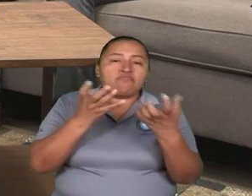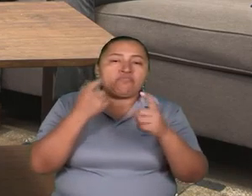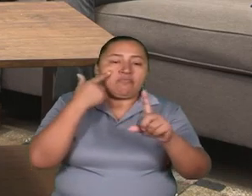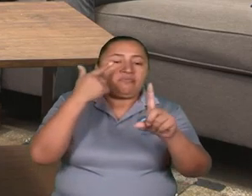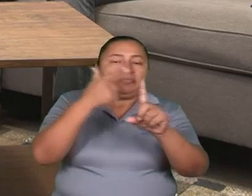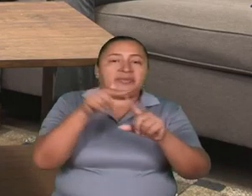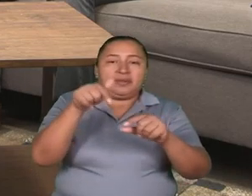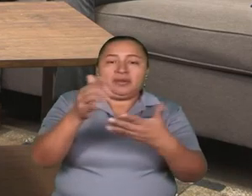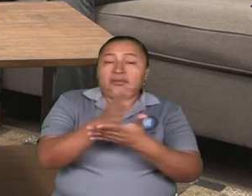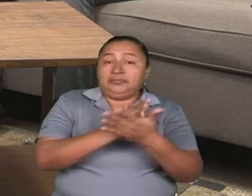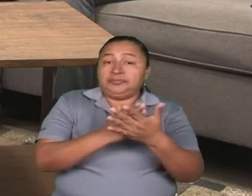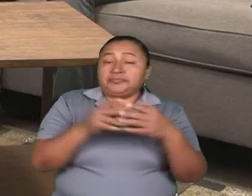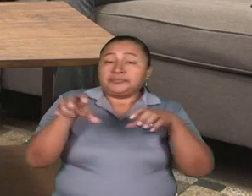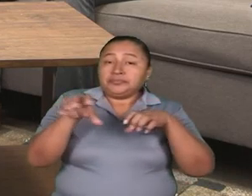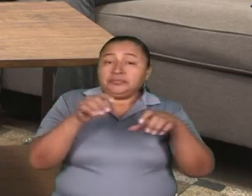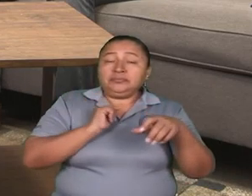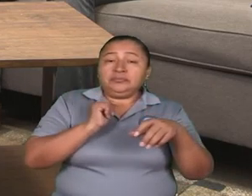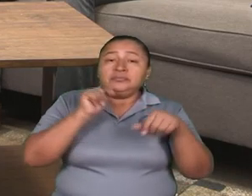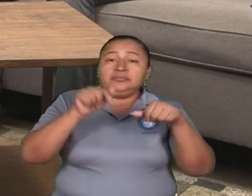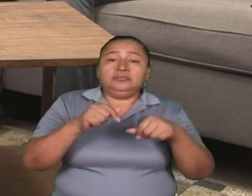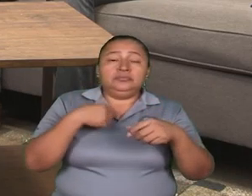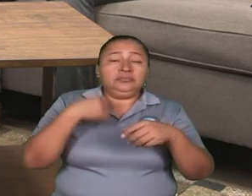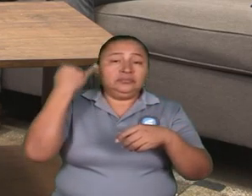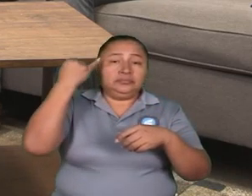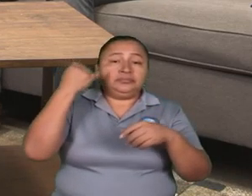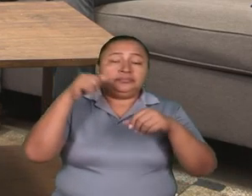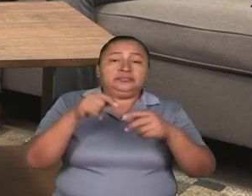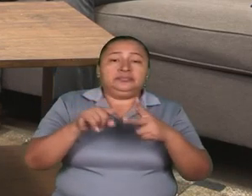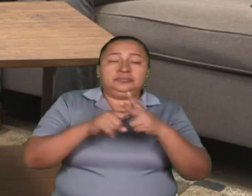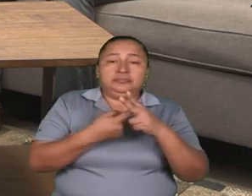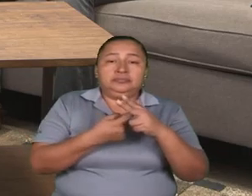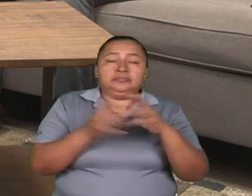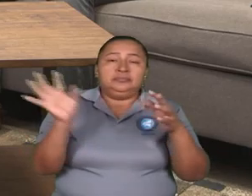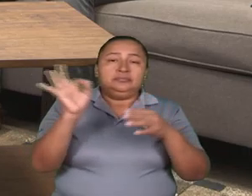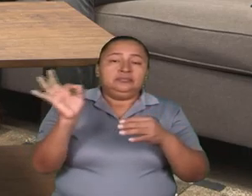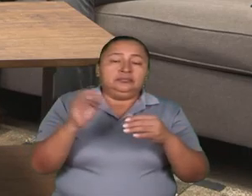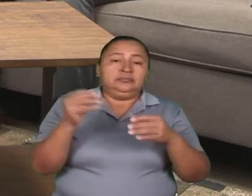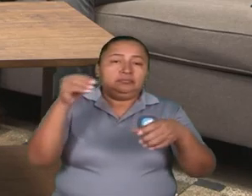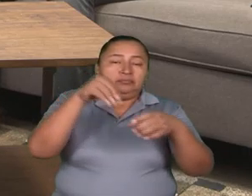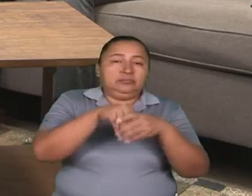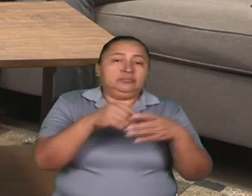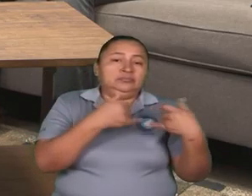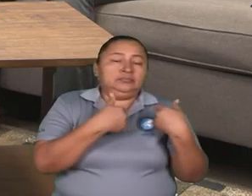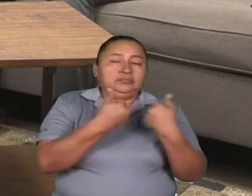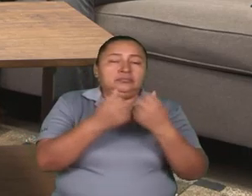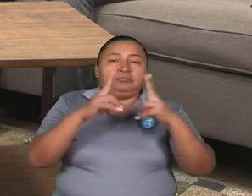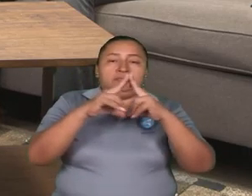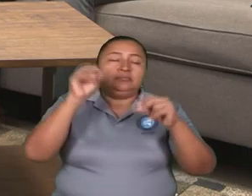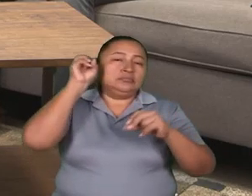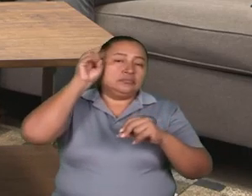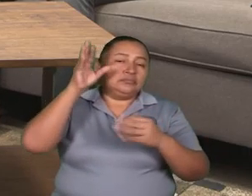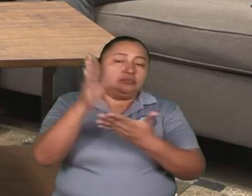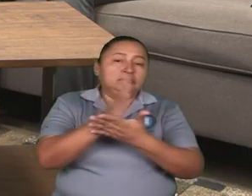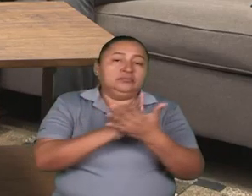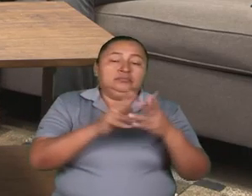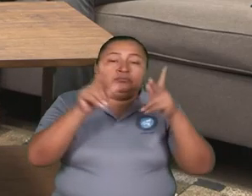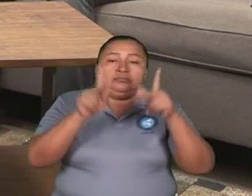tipo de actividades, porque los protagonistas son los protagonistas, los protagonistas son los que están allí, son las